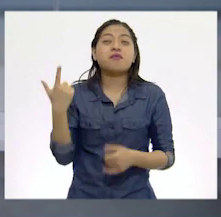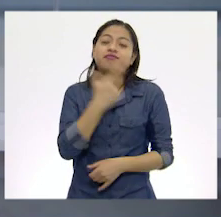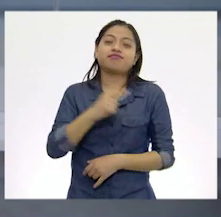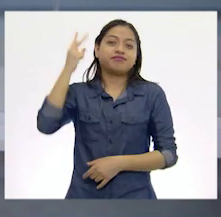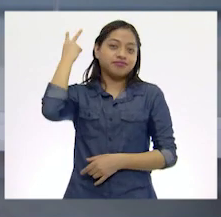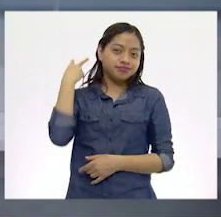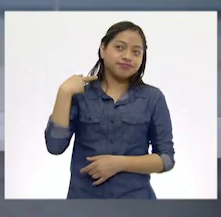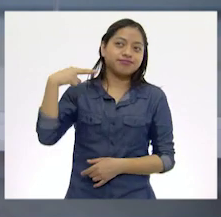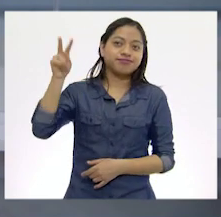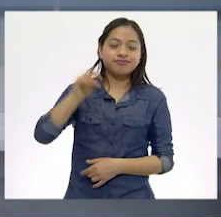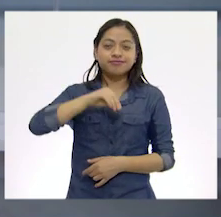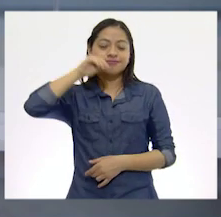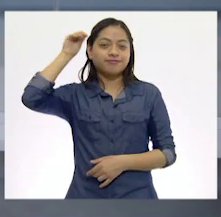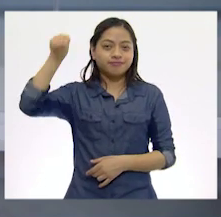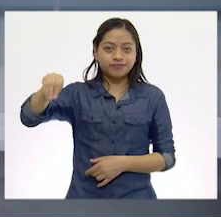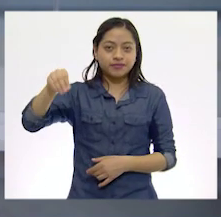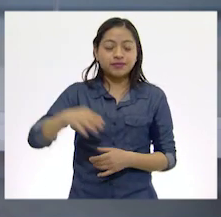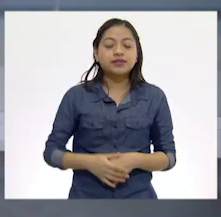viajar.